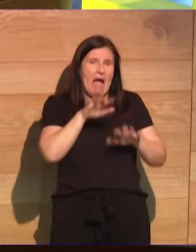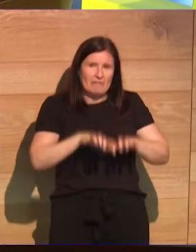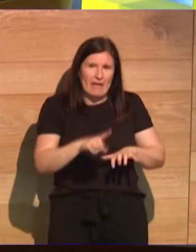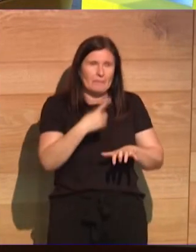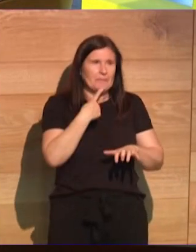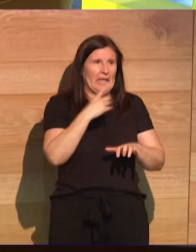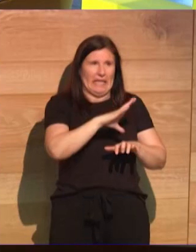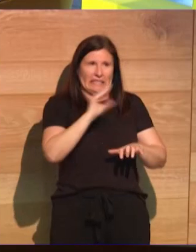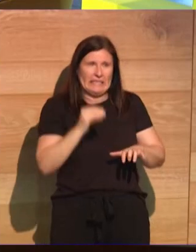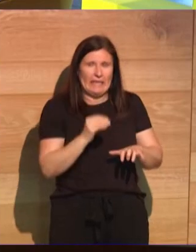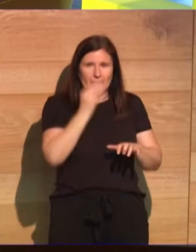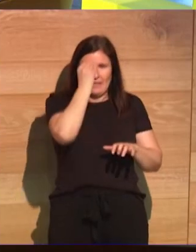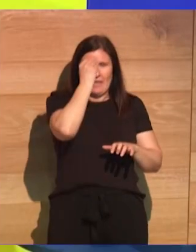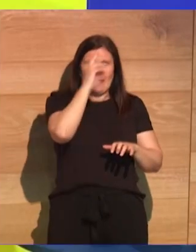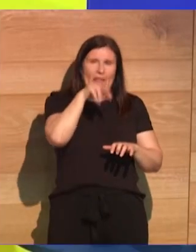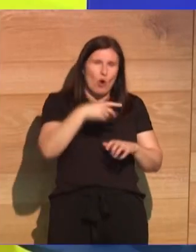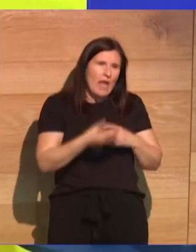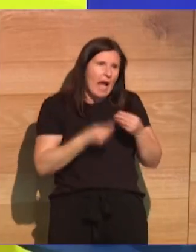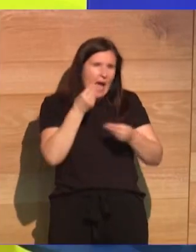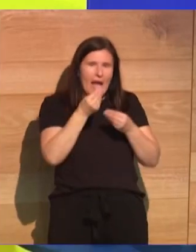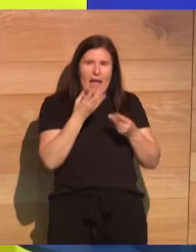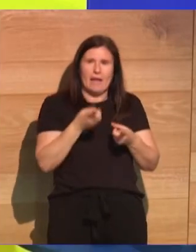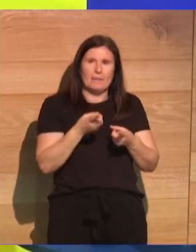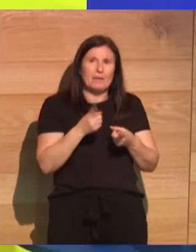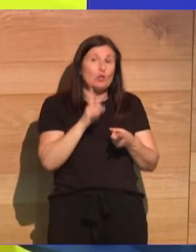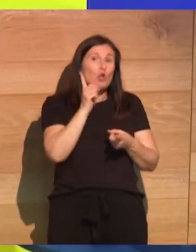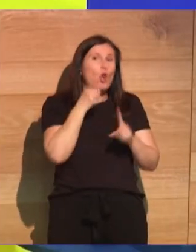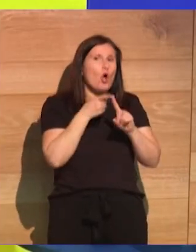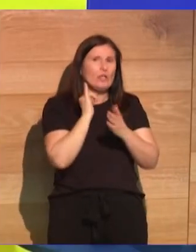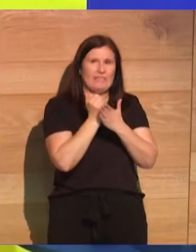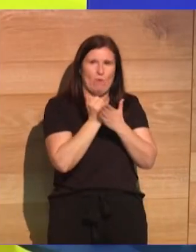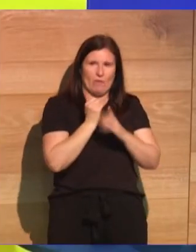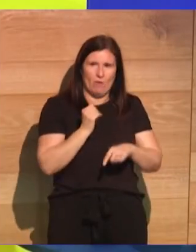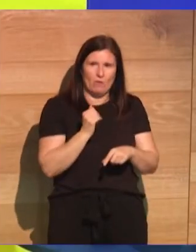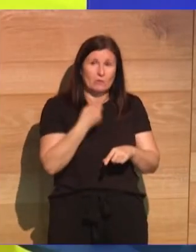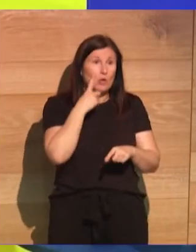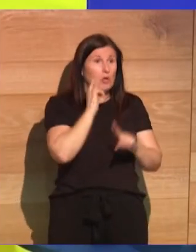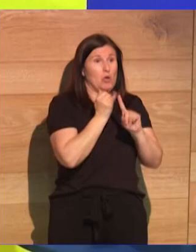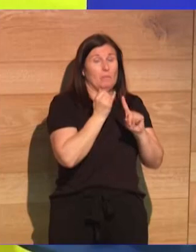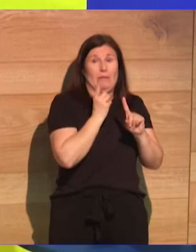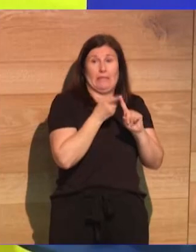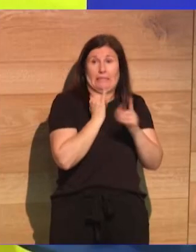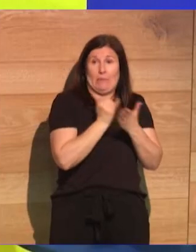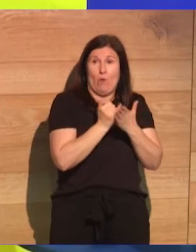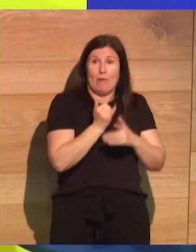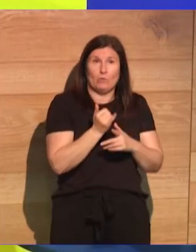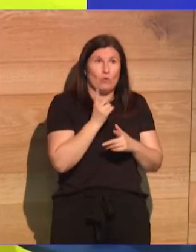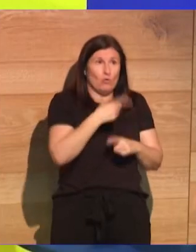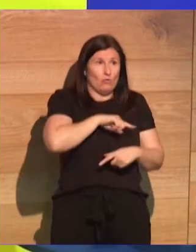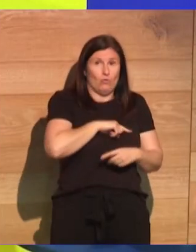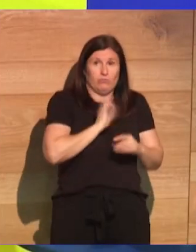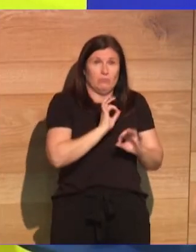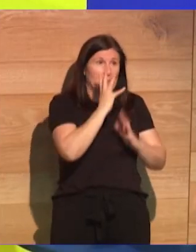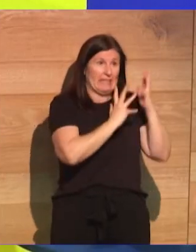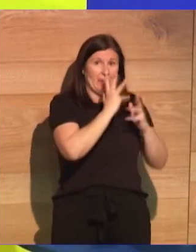ser razonar, pero es simulación. ¿Y simulación cómo? Pues típicamente simulamos con matemáticas. Y sí que es verdad que una